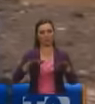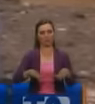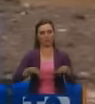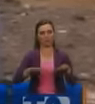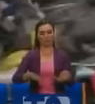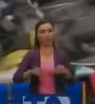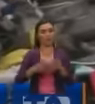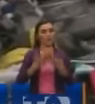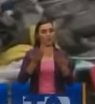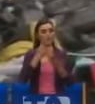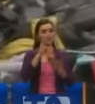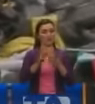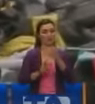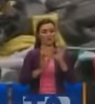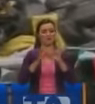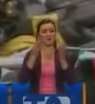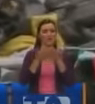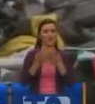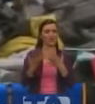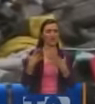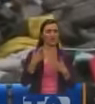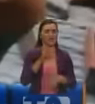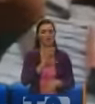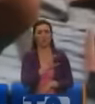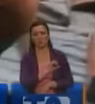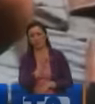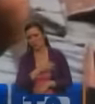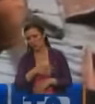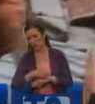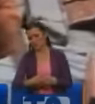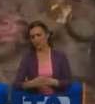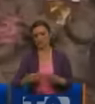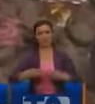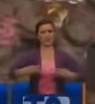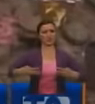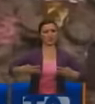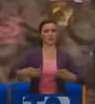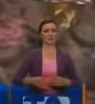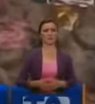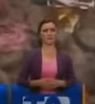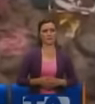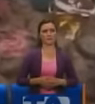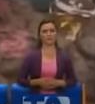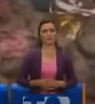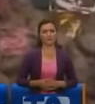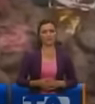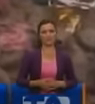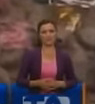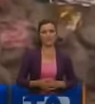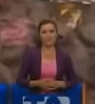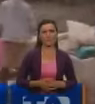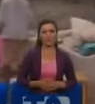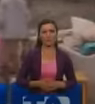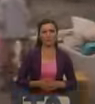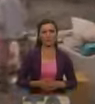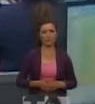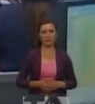paso se puede notar el drama de las familias por las cuantiosas pérdidas materiales que les ocasiona este invierno.